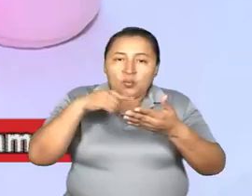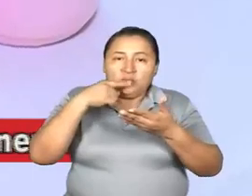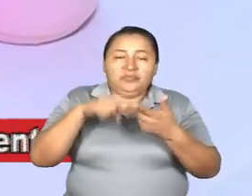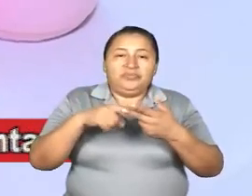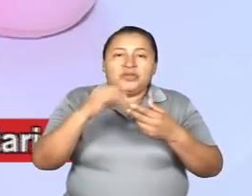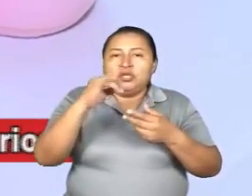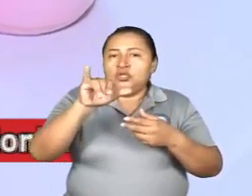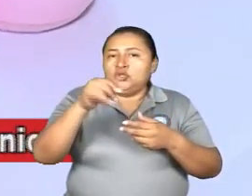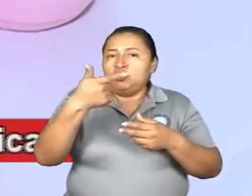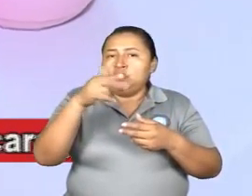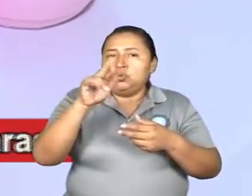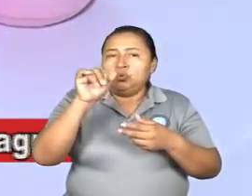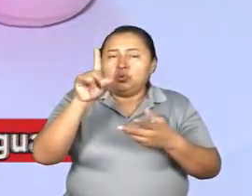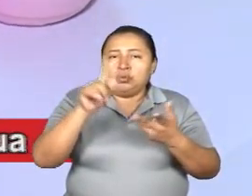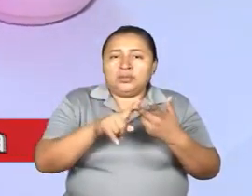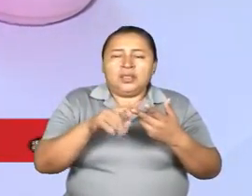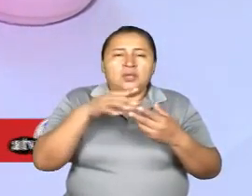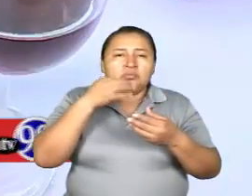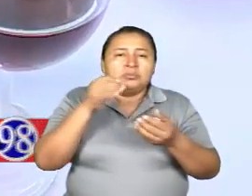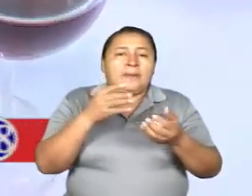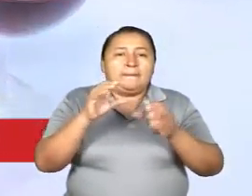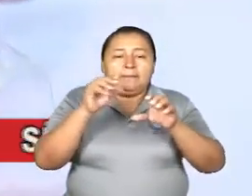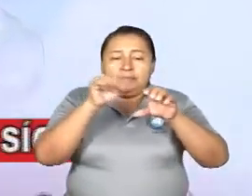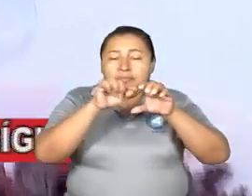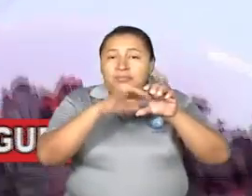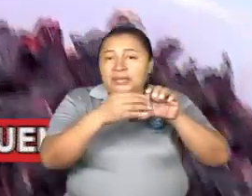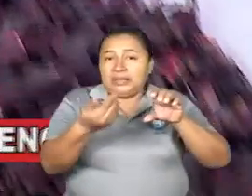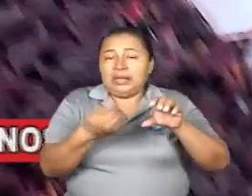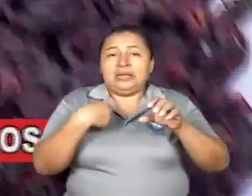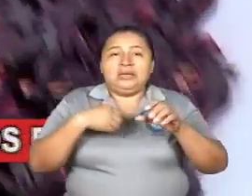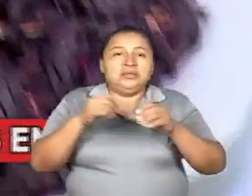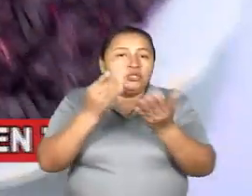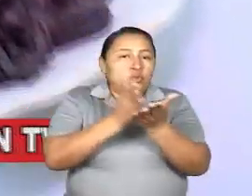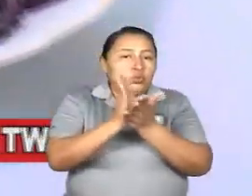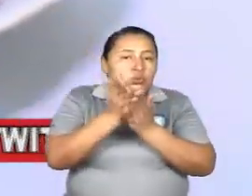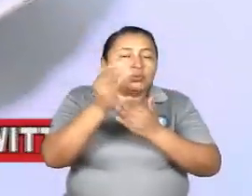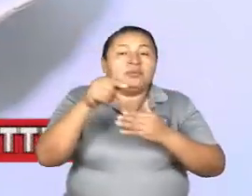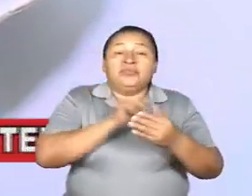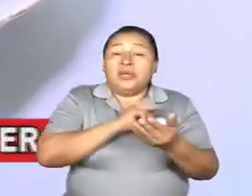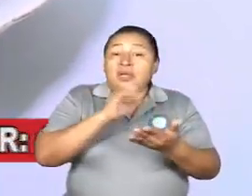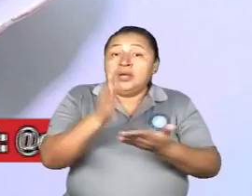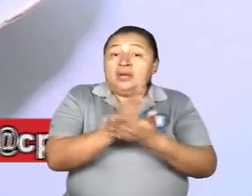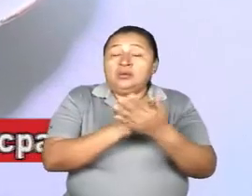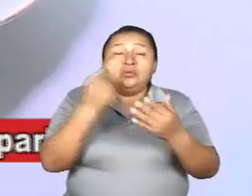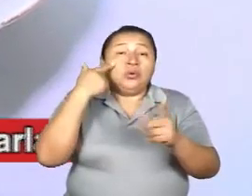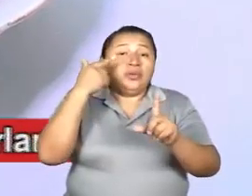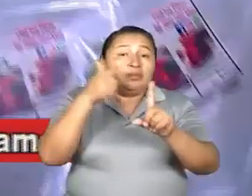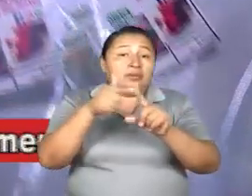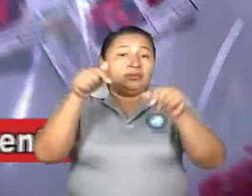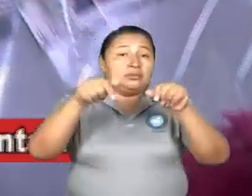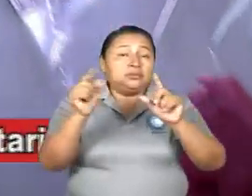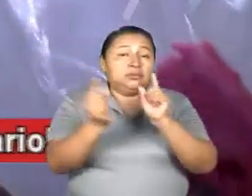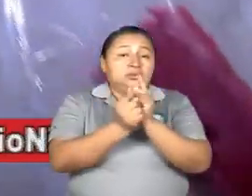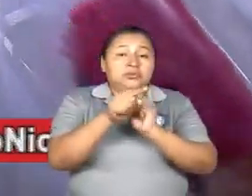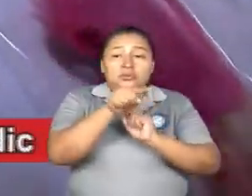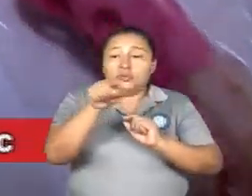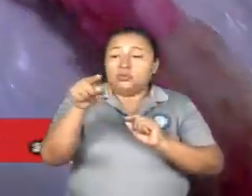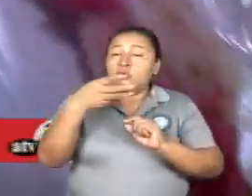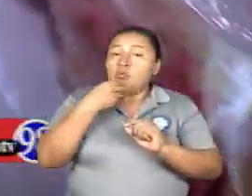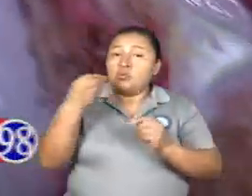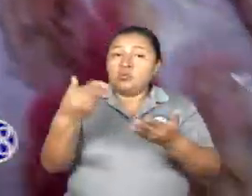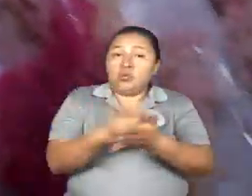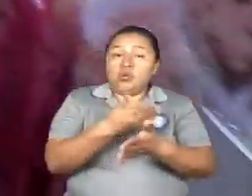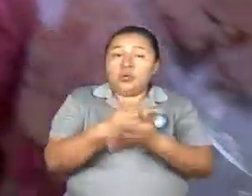yogur, néctar, cosecha de pitaya y de tubérculos. Uno de los propósitos del encuentro es que estos jóvenes emprendedores